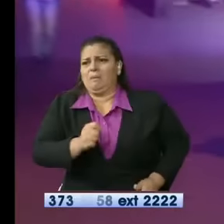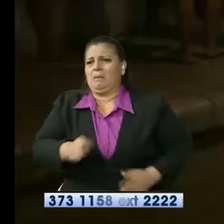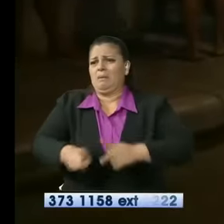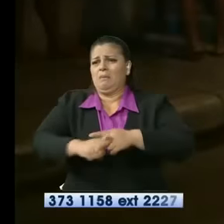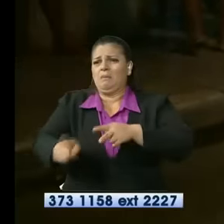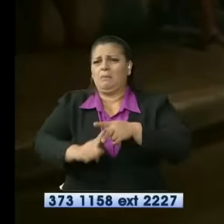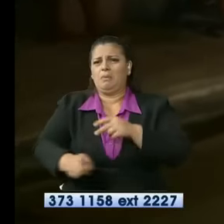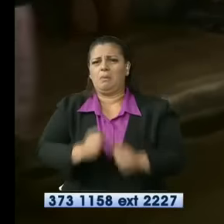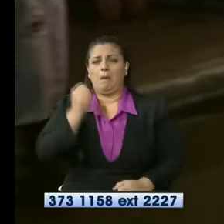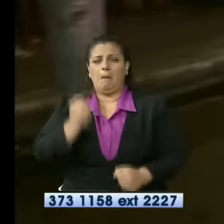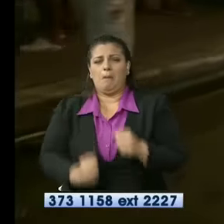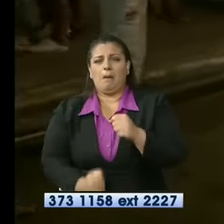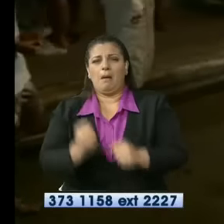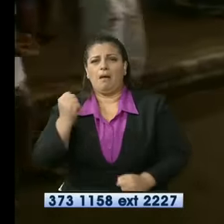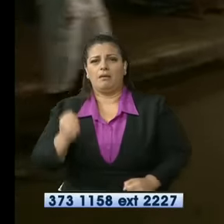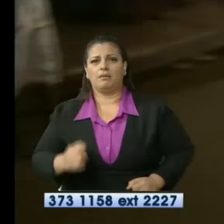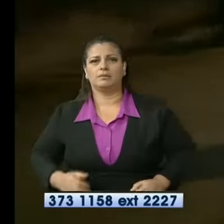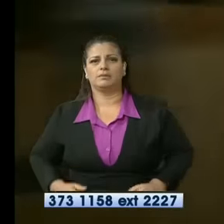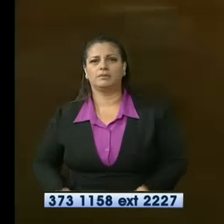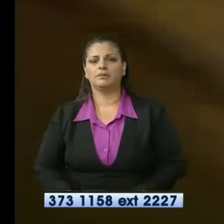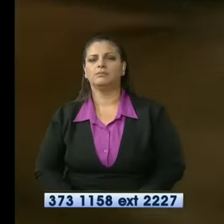televisión.